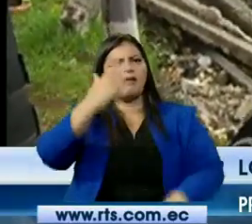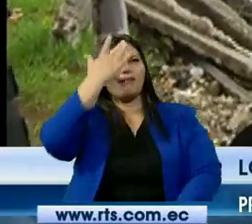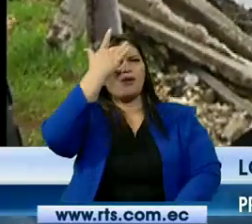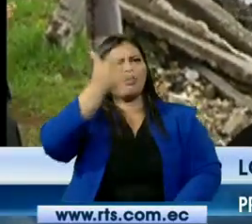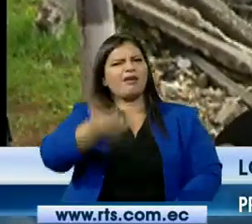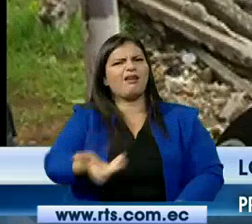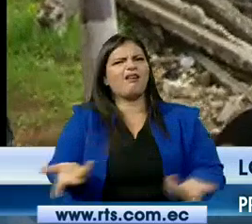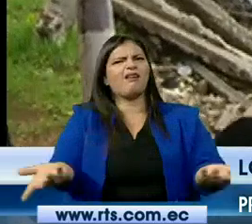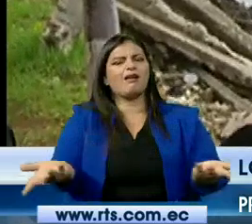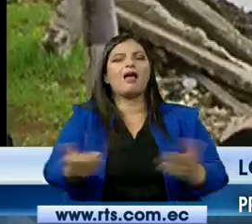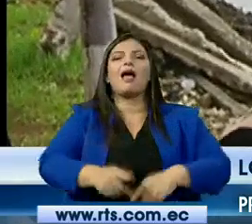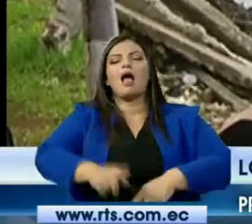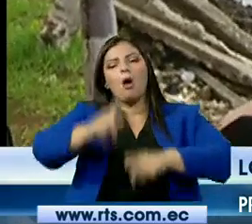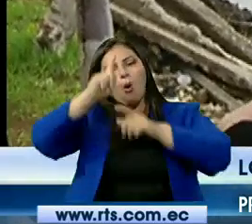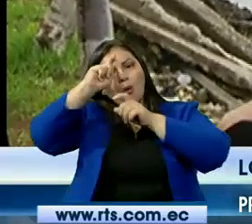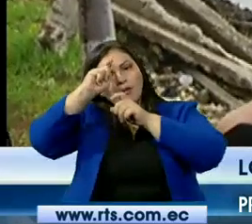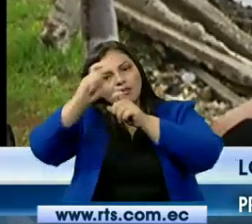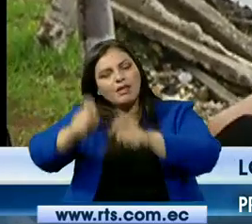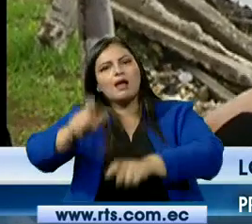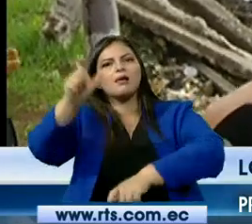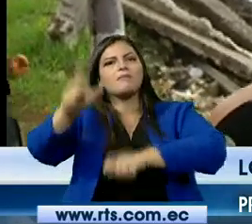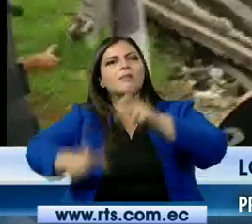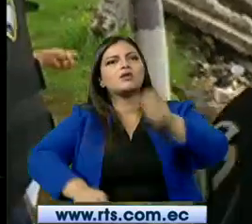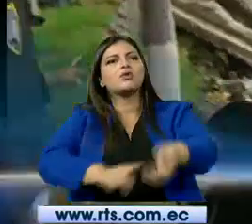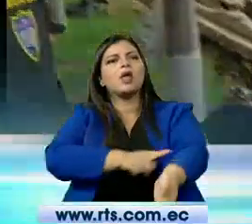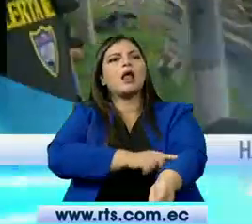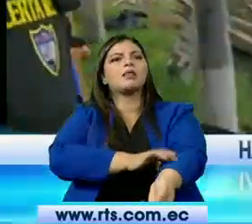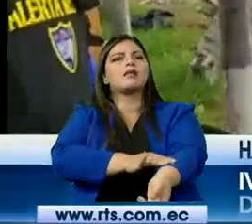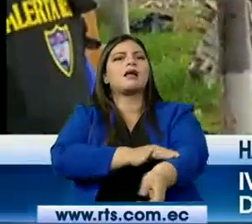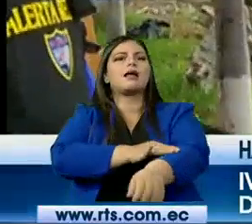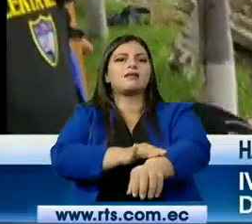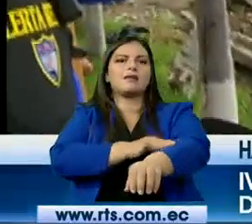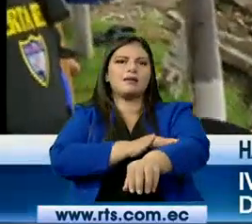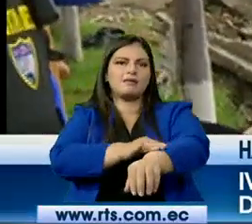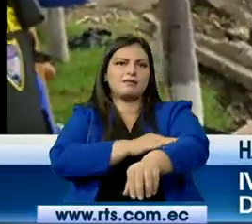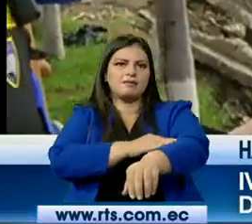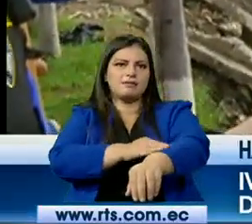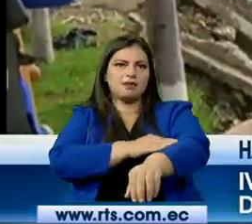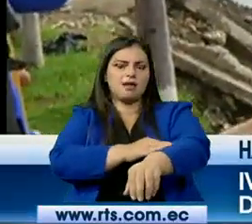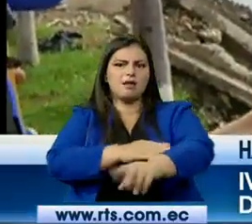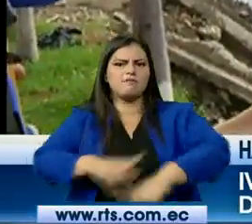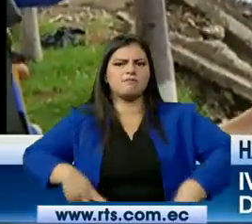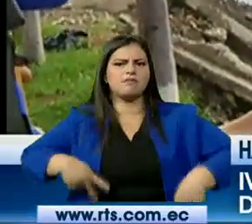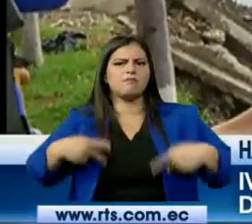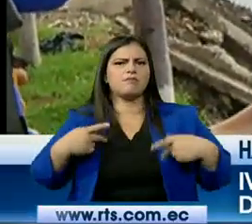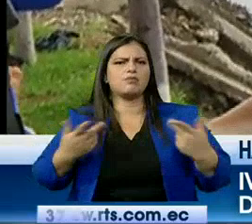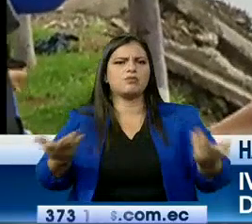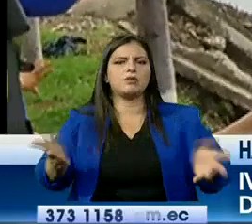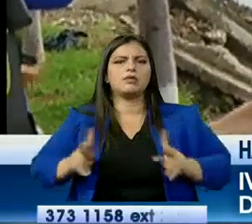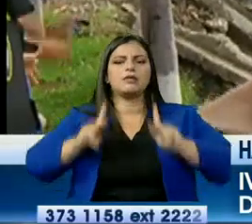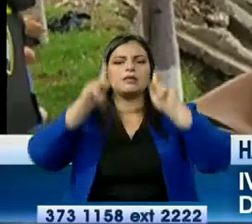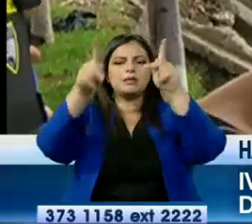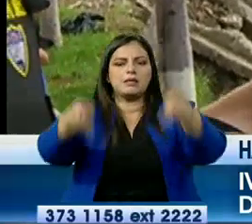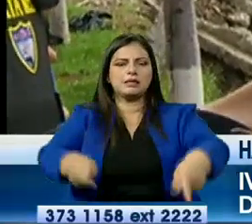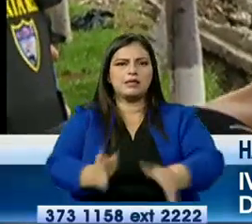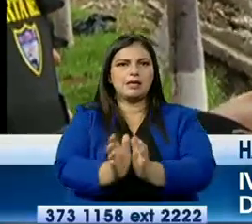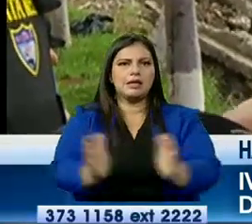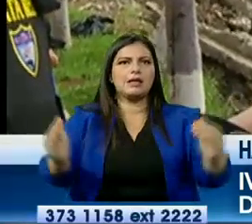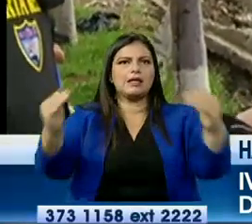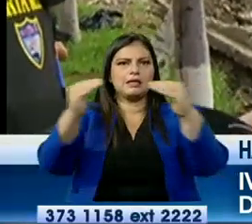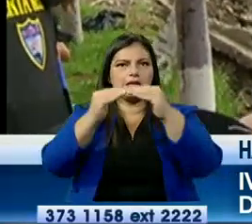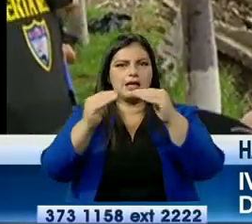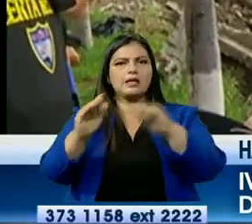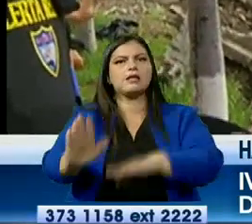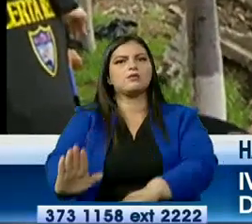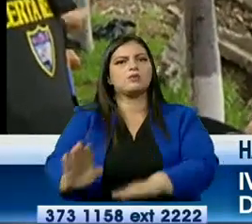afroecuatoriana que en su mayoría reside aquí en la isla Trinitaria y que sus raíces las